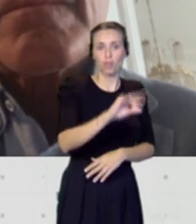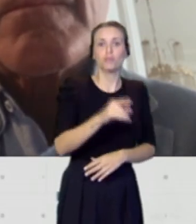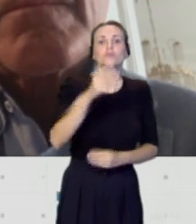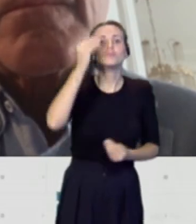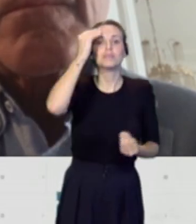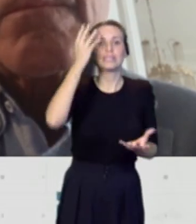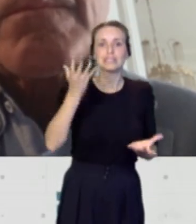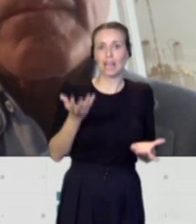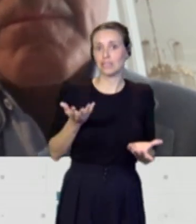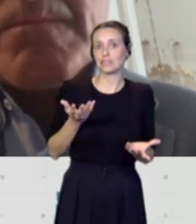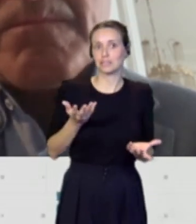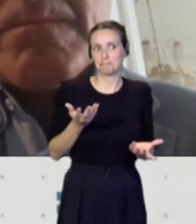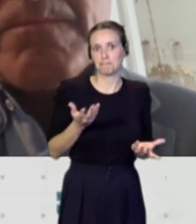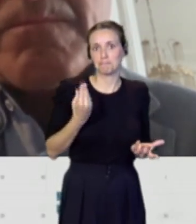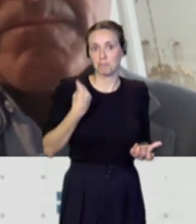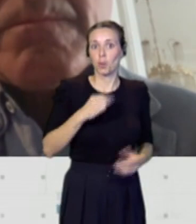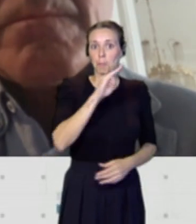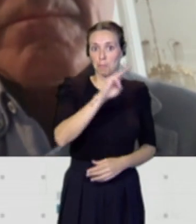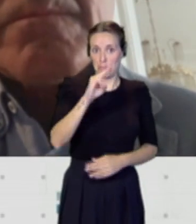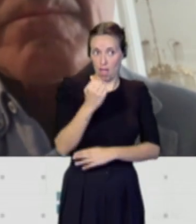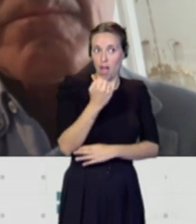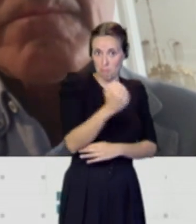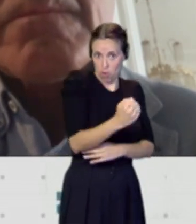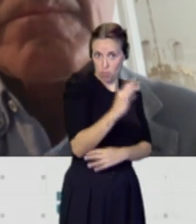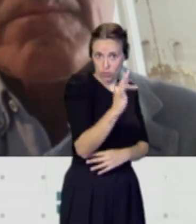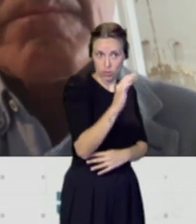habrá un apoyo favorable del PP?